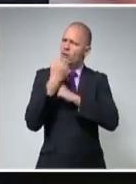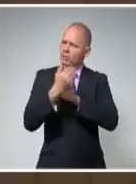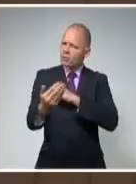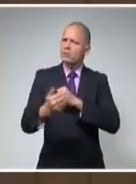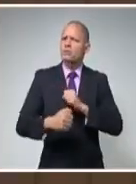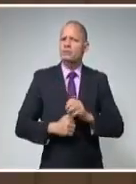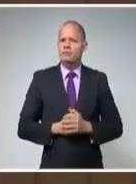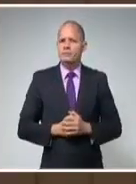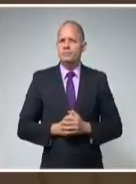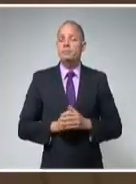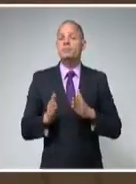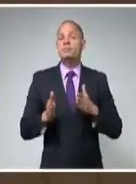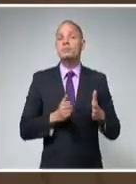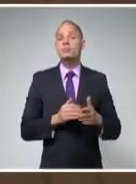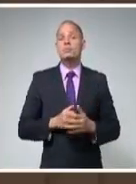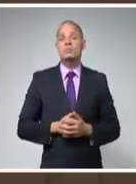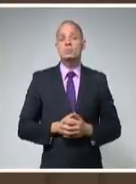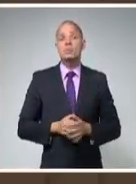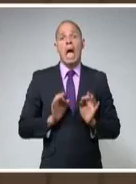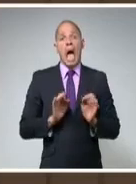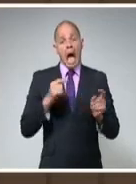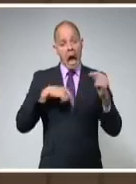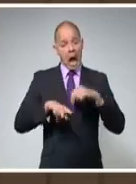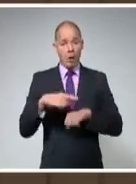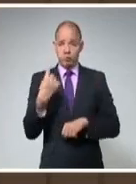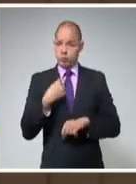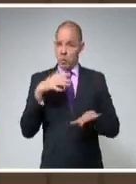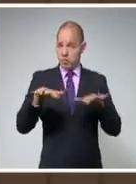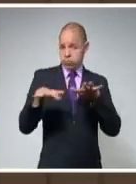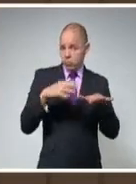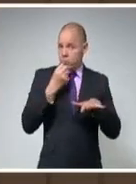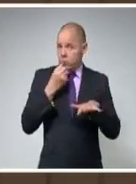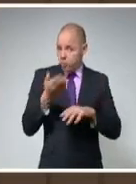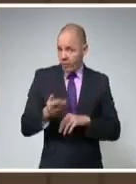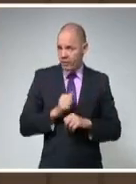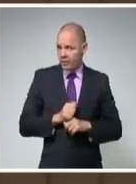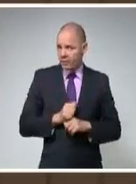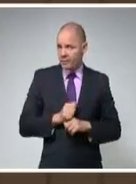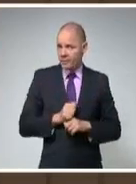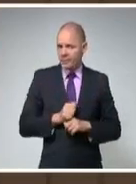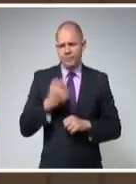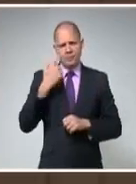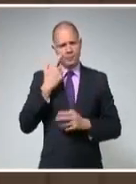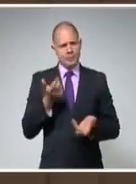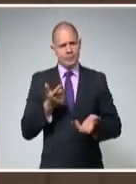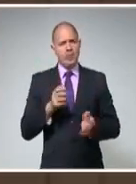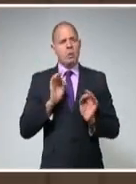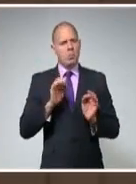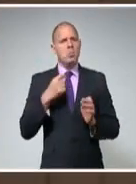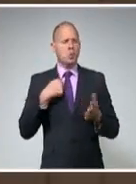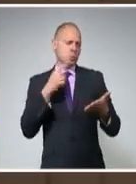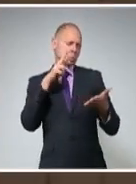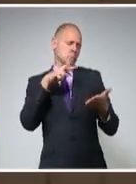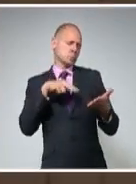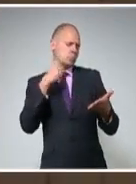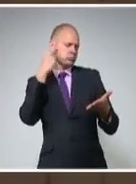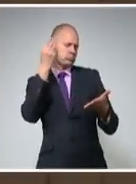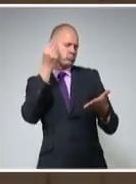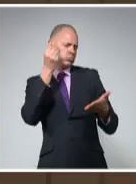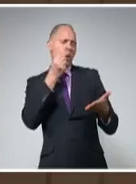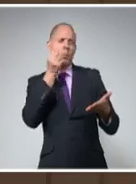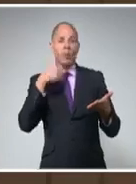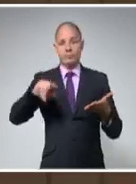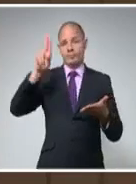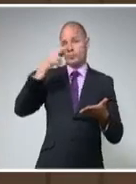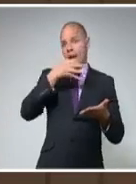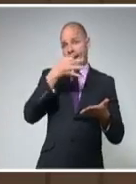seguro. Primero que nos va a permitir a nosotros prepararnos para poder aportar con nuestro criterio, para poder hoy evaluar